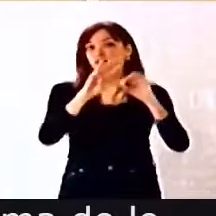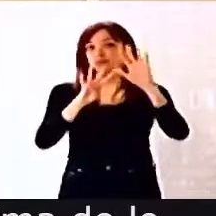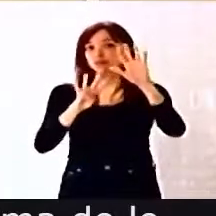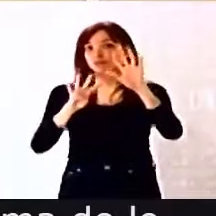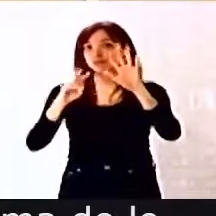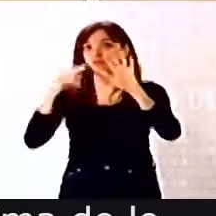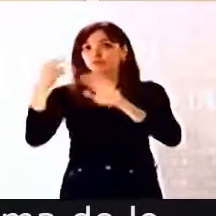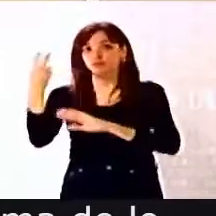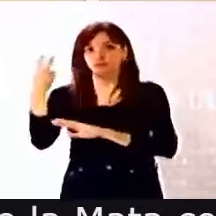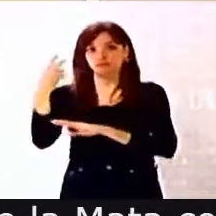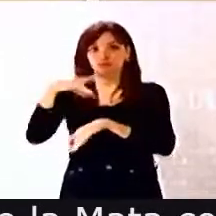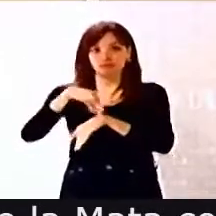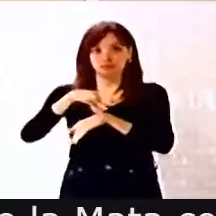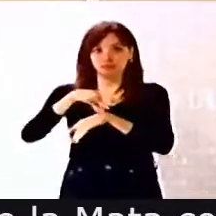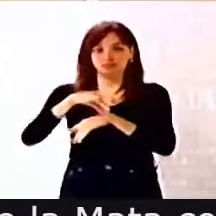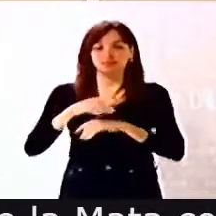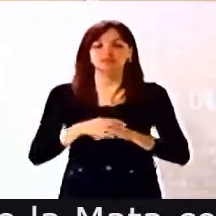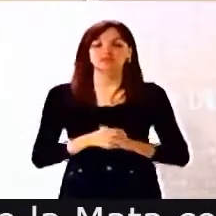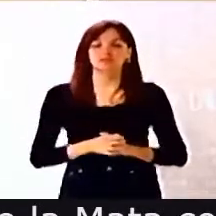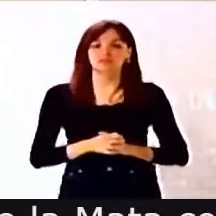casos.